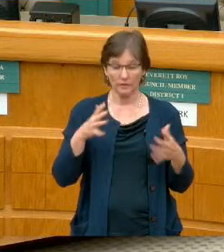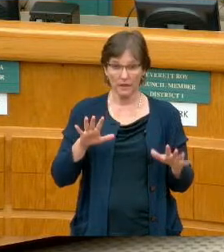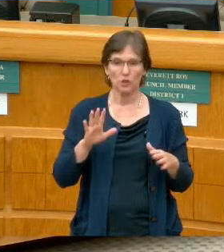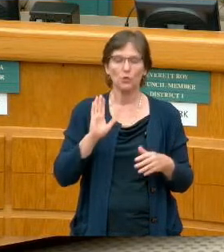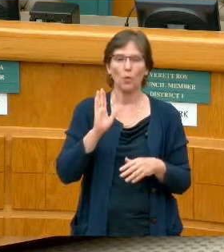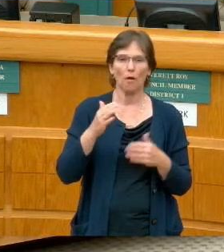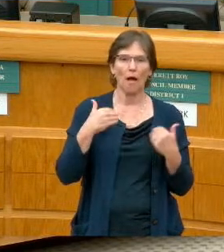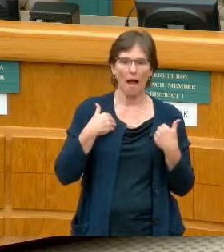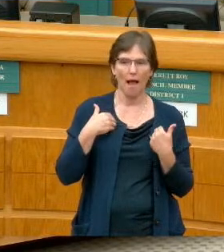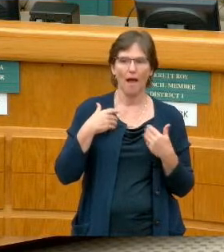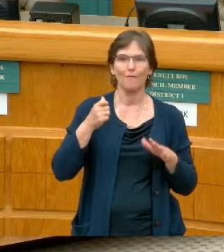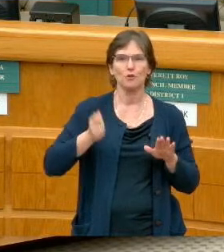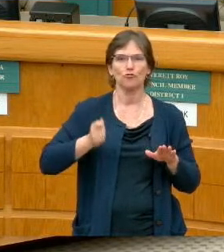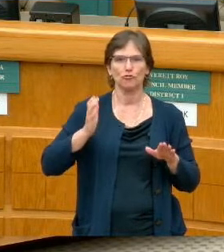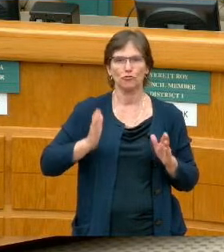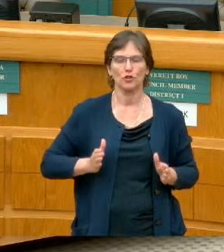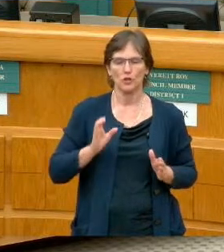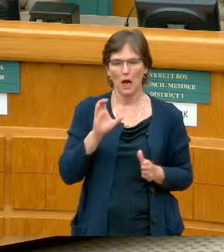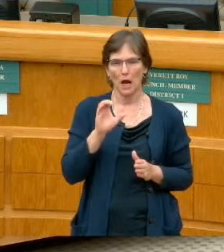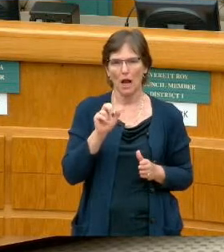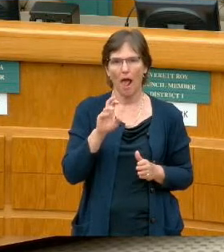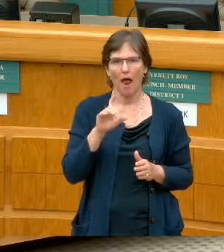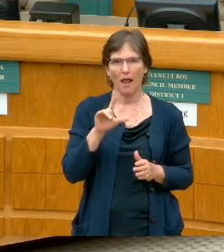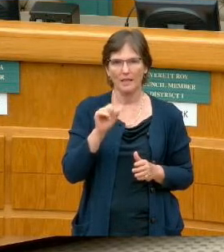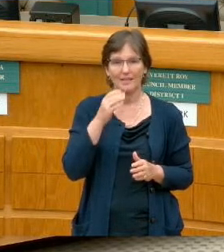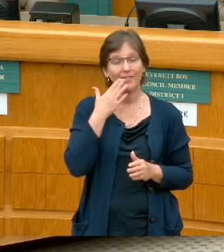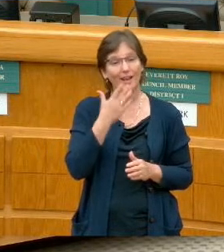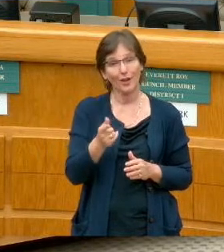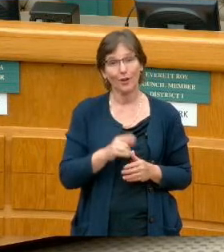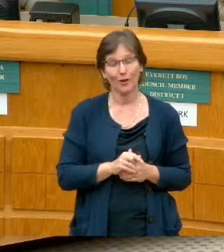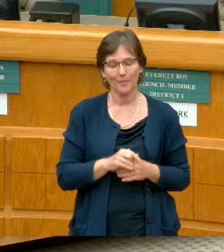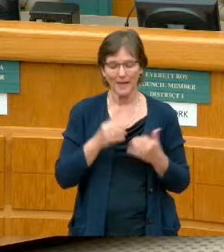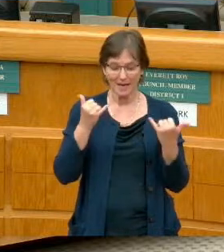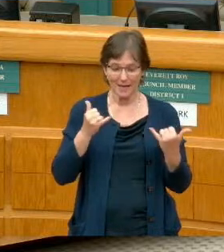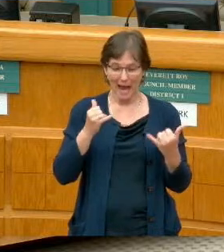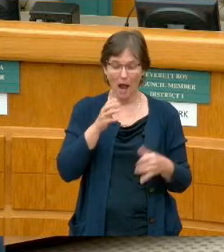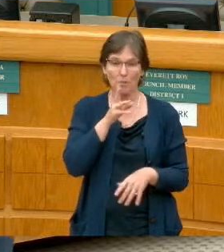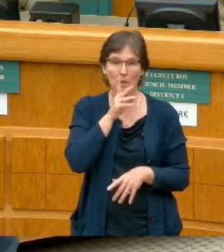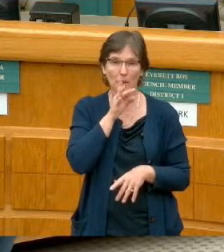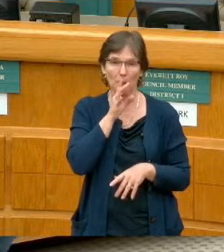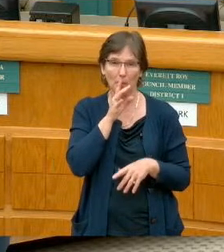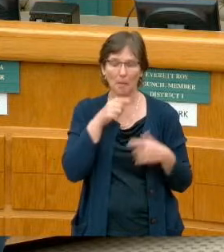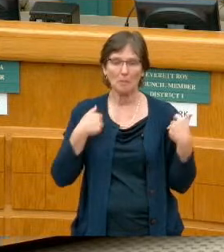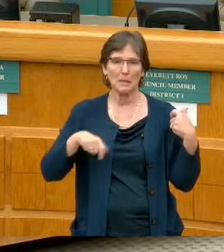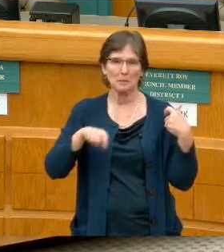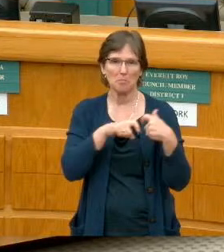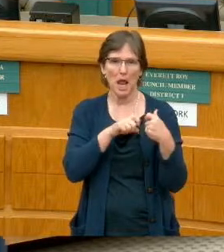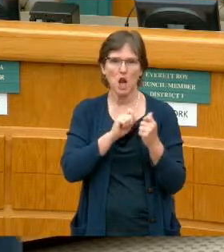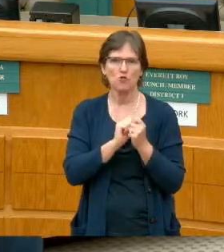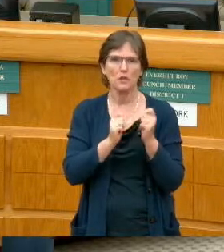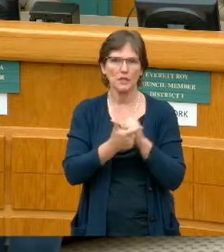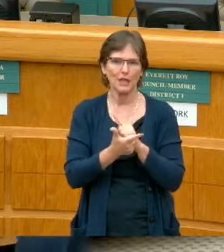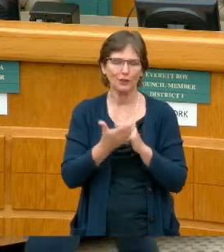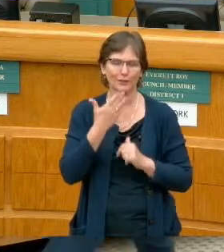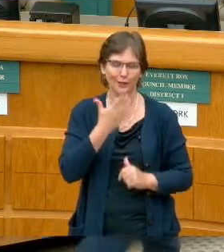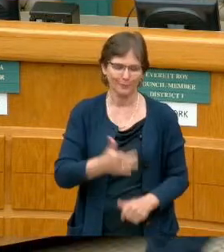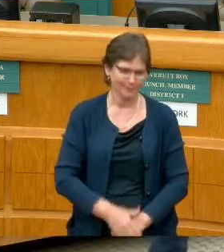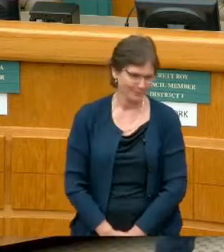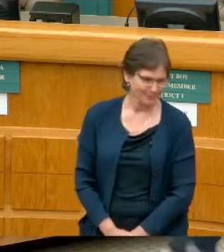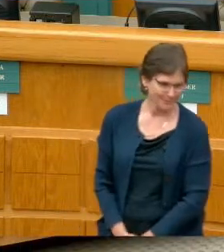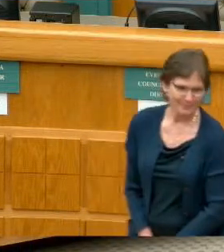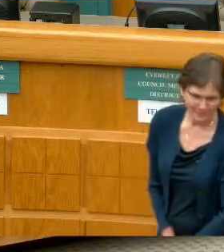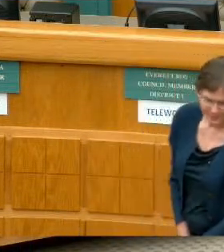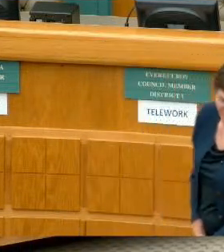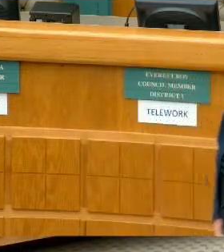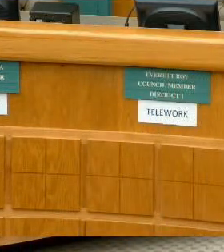Canales. Hoy el gobernador dio una actualización en cuanto a sus órdenes ejecutivas, aunque todos los detalles de las órdenes están en nuestro portal de